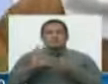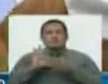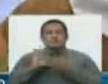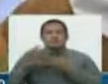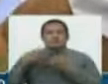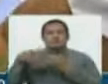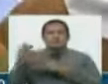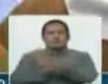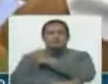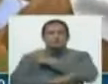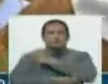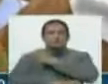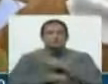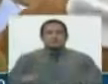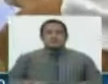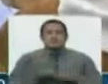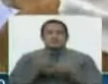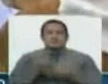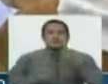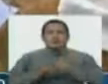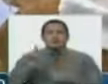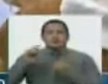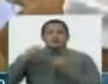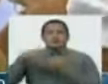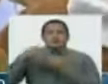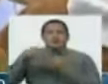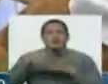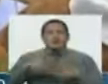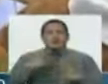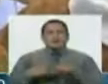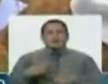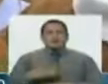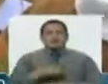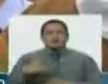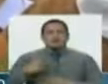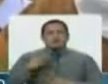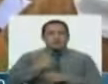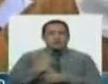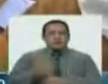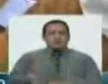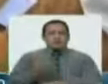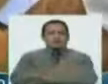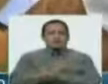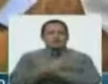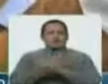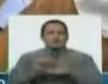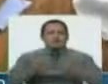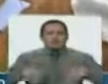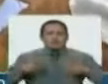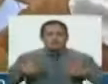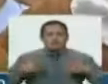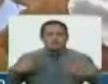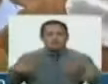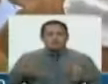Relaciones Exteriores, más algunos otros exministros que han trabajado este tema, porque no podemos nosotros